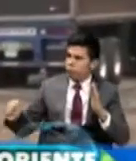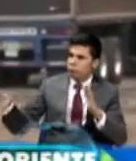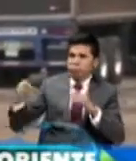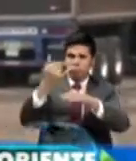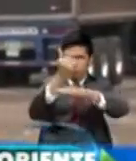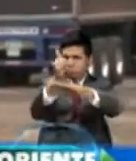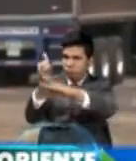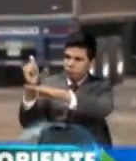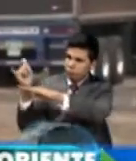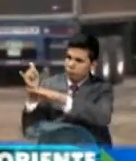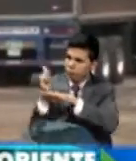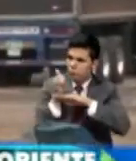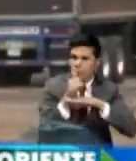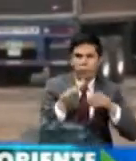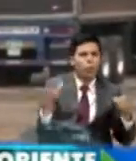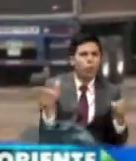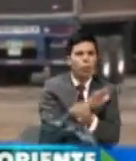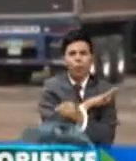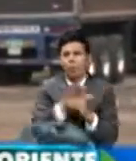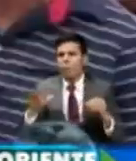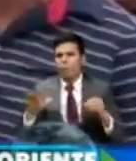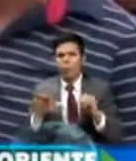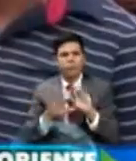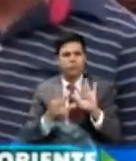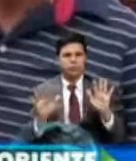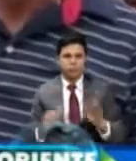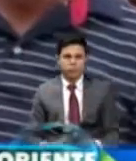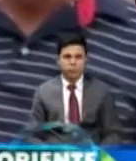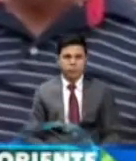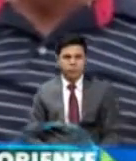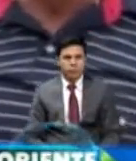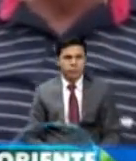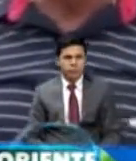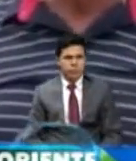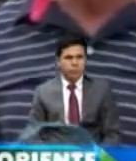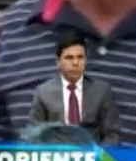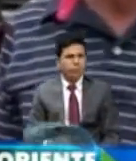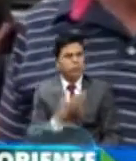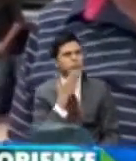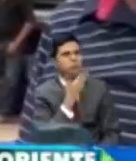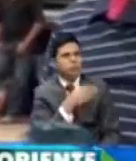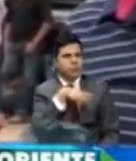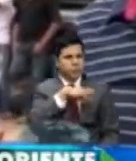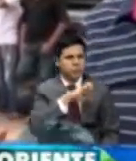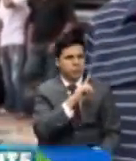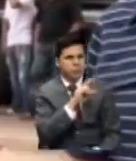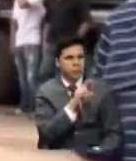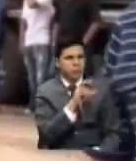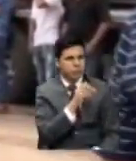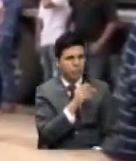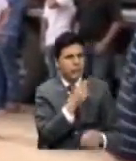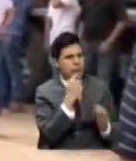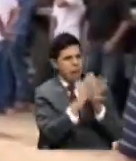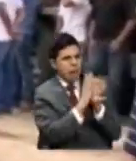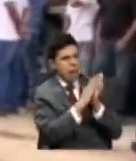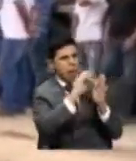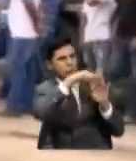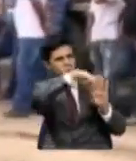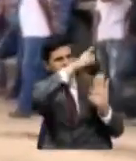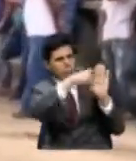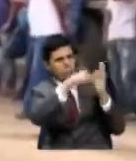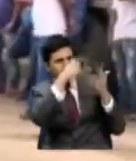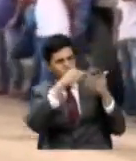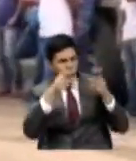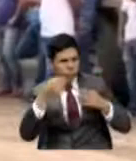revista por todos los parqueros están totalmente atiborrados. Bueno, le damos las gracias al señor Pedro, quien manifiesta todas las inconformidades que tienen